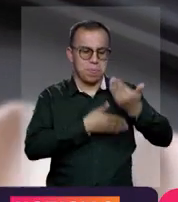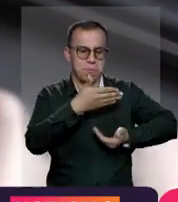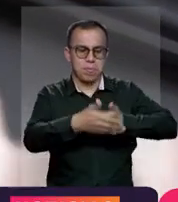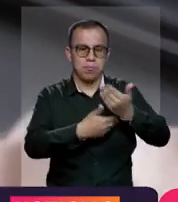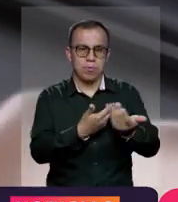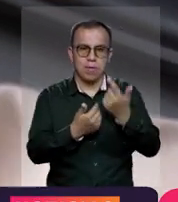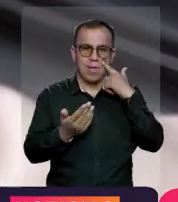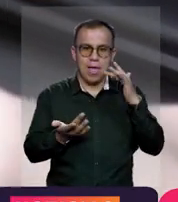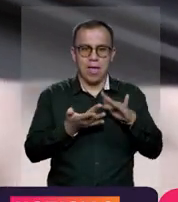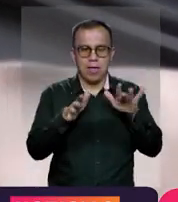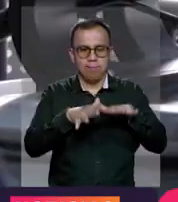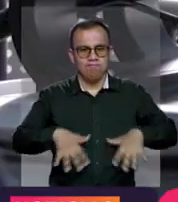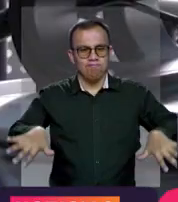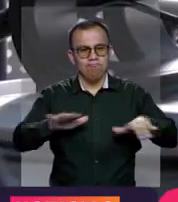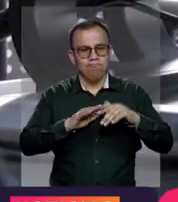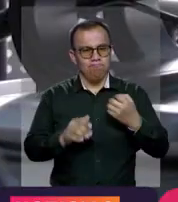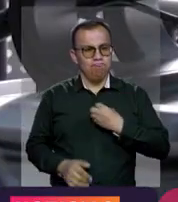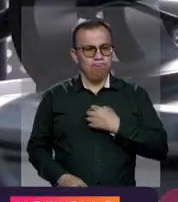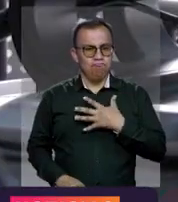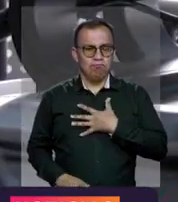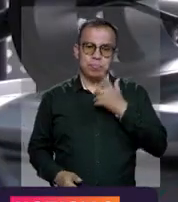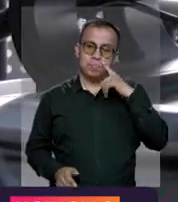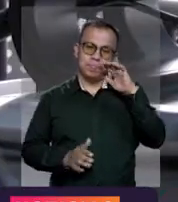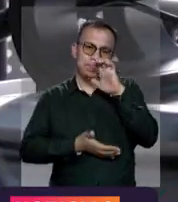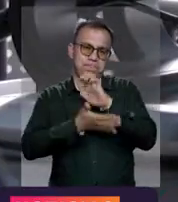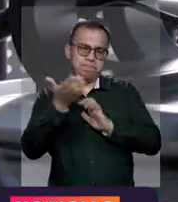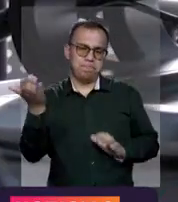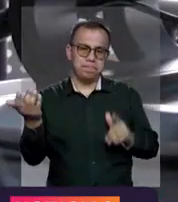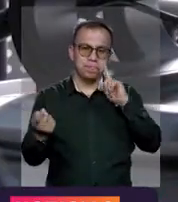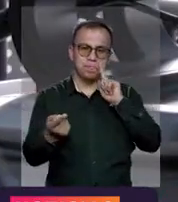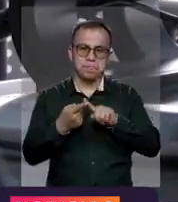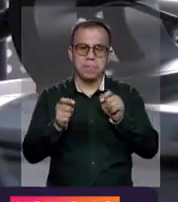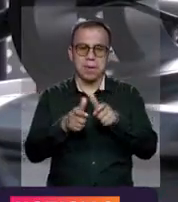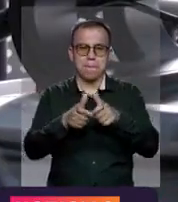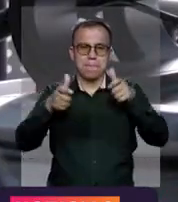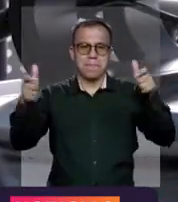servir de escenario y oportunidad para reducir los costos para los hogares más vulnerables.